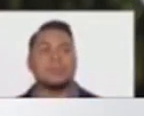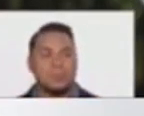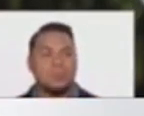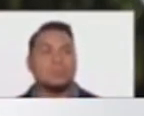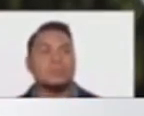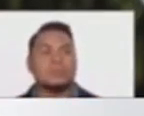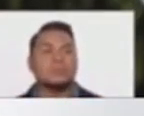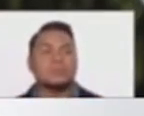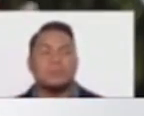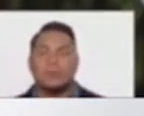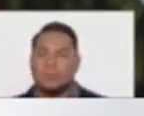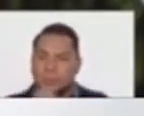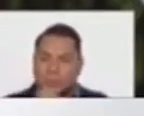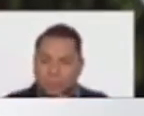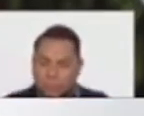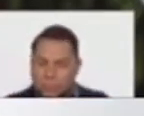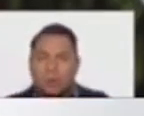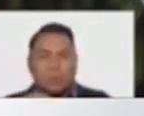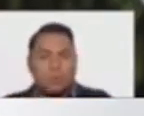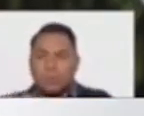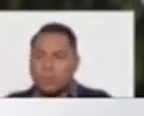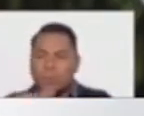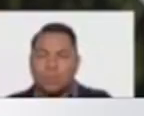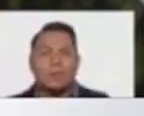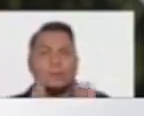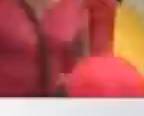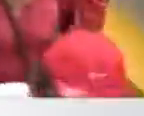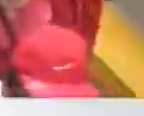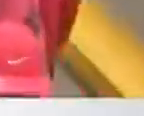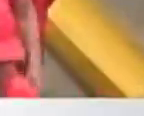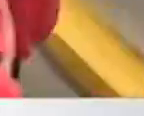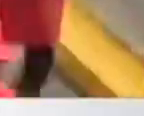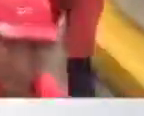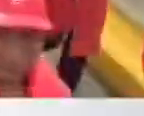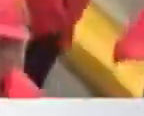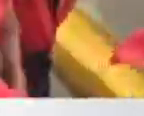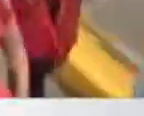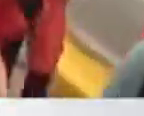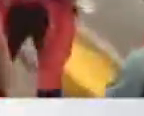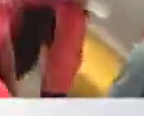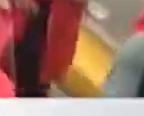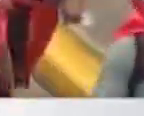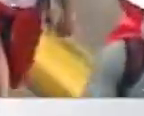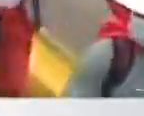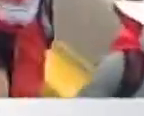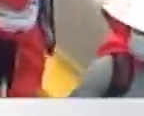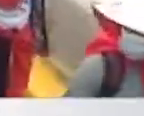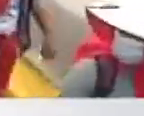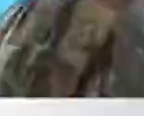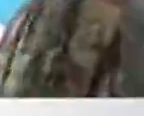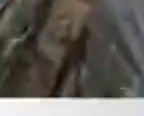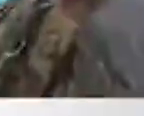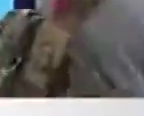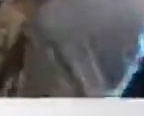premeditados en 3 aeropuertos del país durante las protestas en Lima. Las manifestaciones surgieron a raíz de la dramática destitución el 7 de diciembre